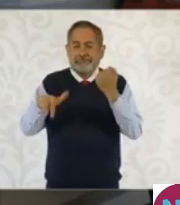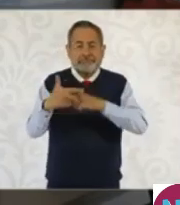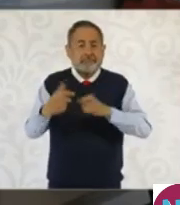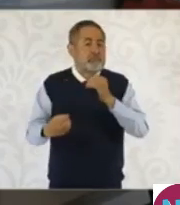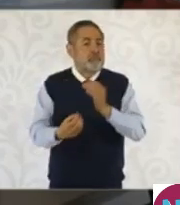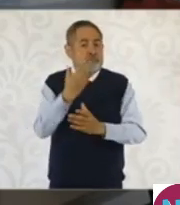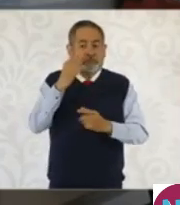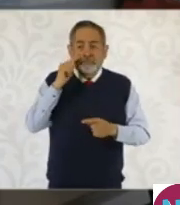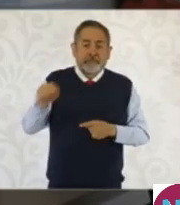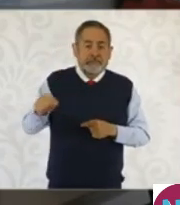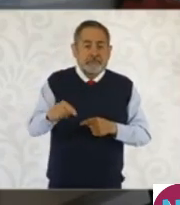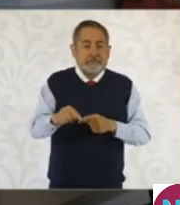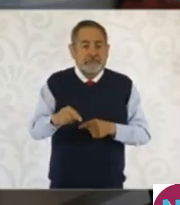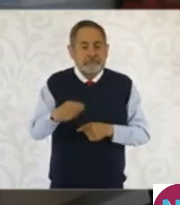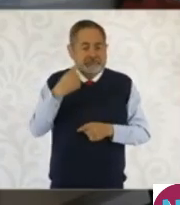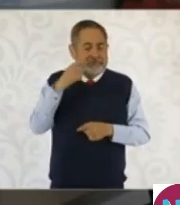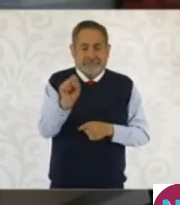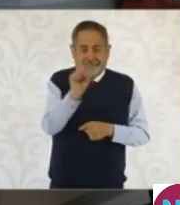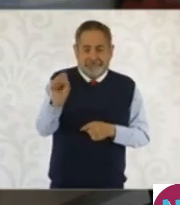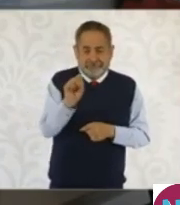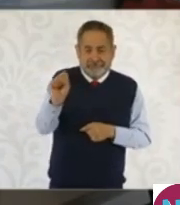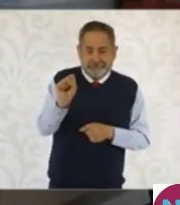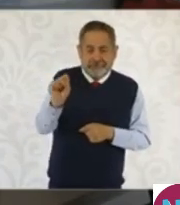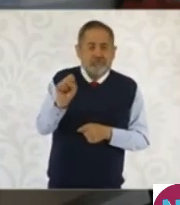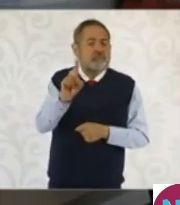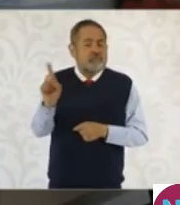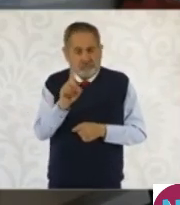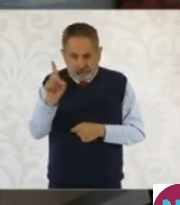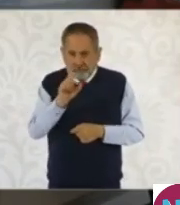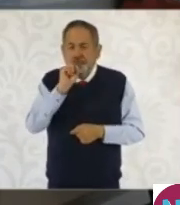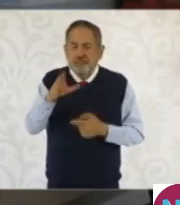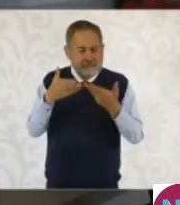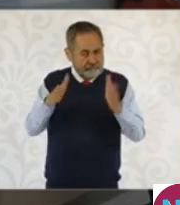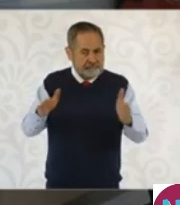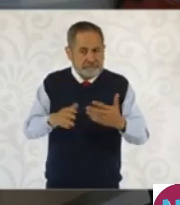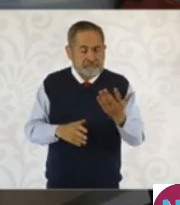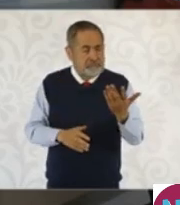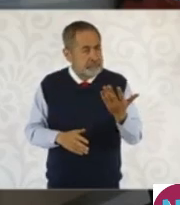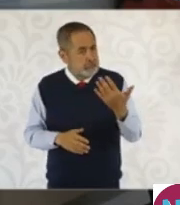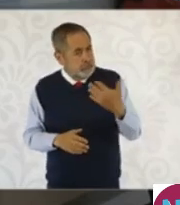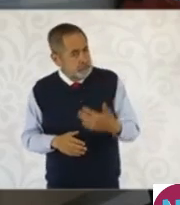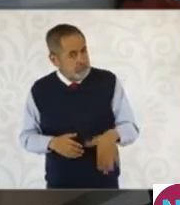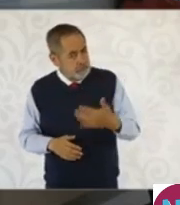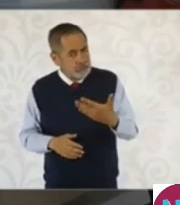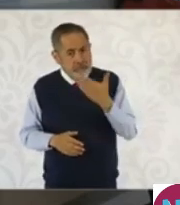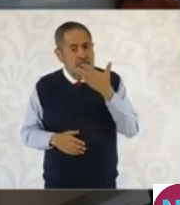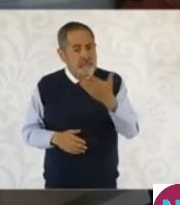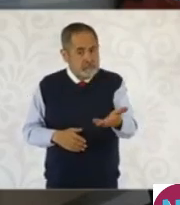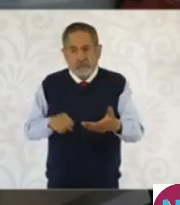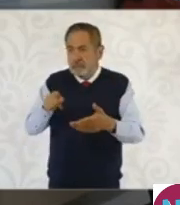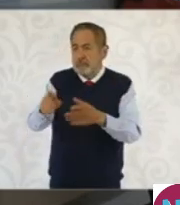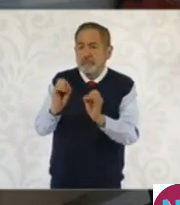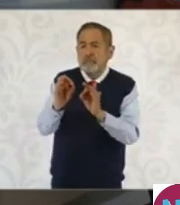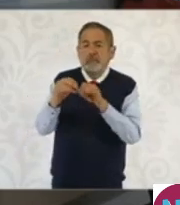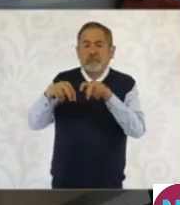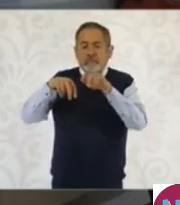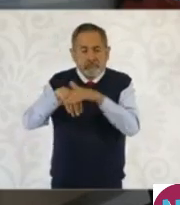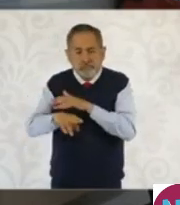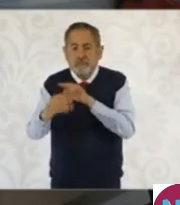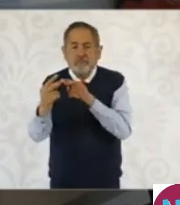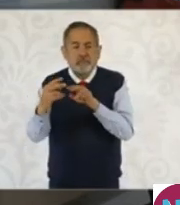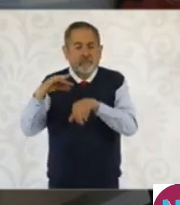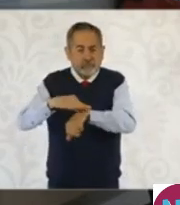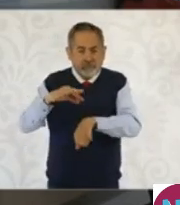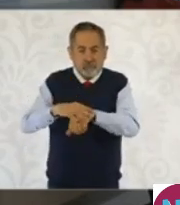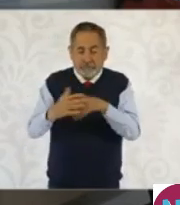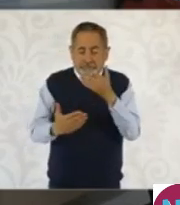consultorios en los turnos de fin de semana. Para nosotros esto es clave, son consultorios que en el turno